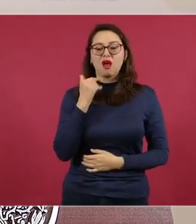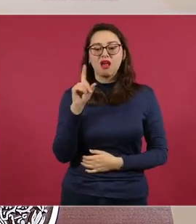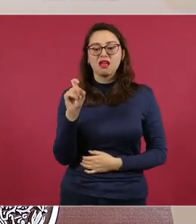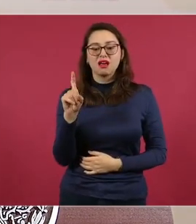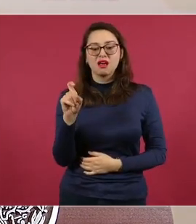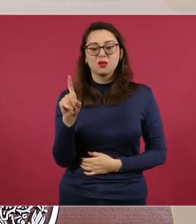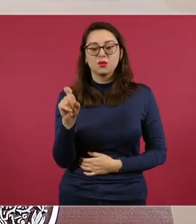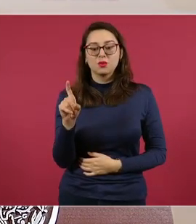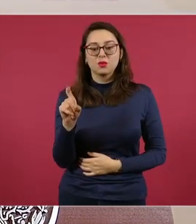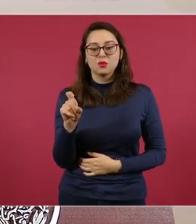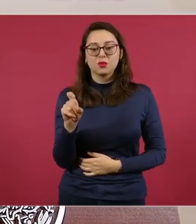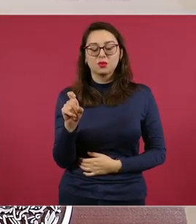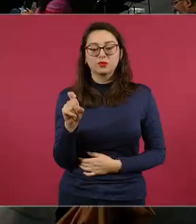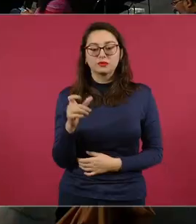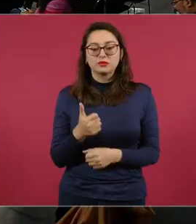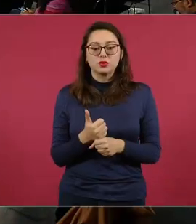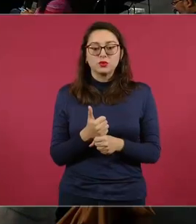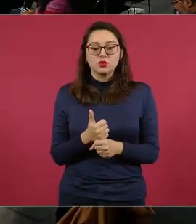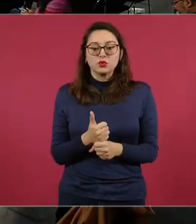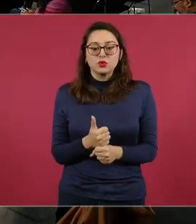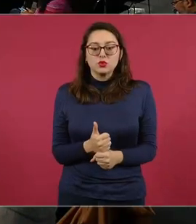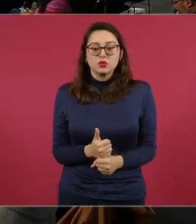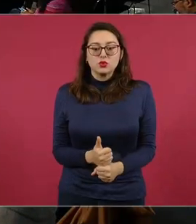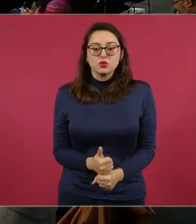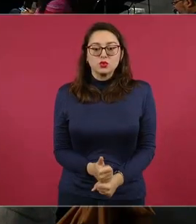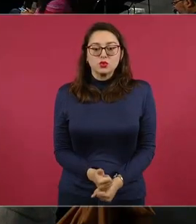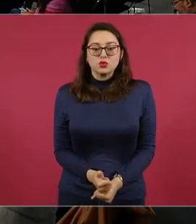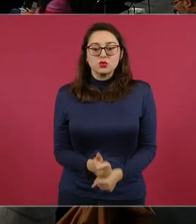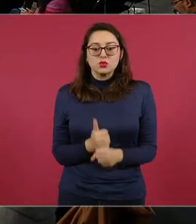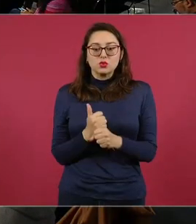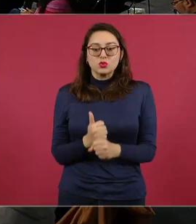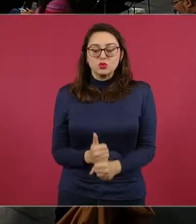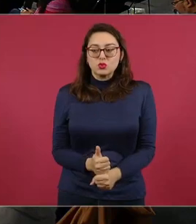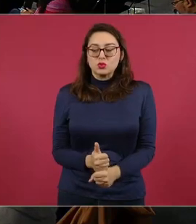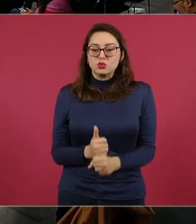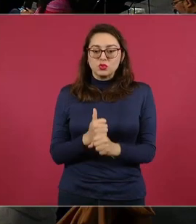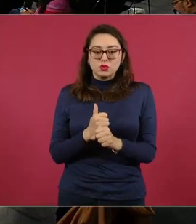y esos colonos resistieron.